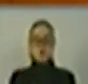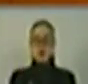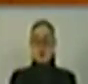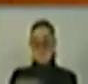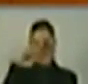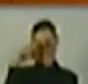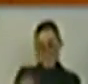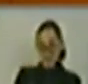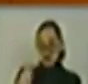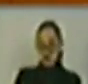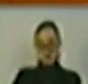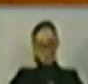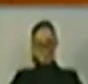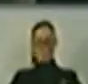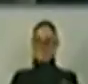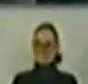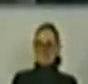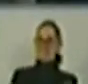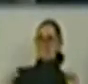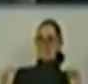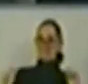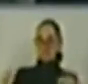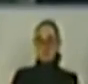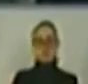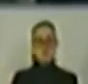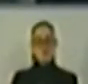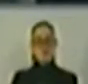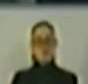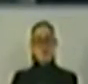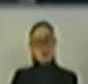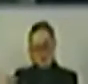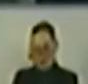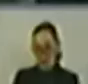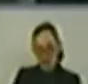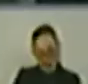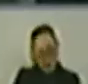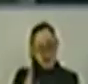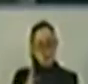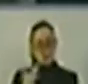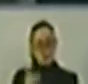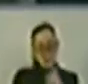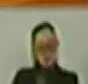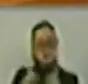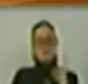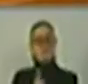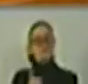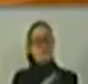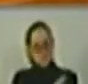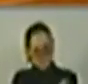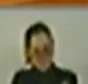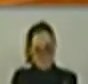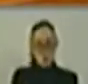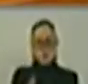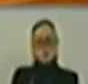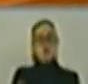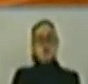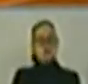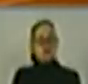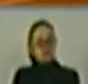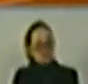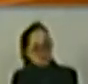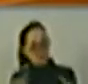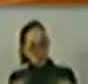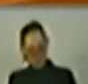de México en alto. Aún podemos hacer mucho más por el deporte, y ni se diga nuestros deportistas